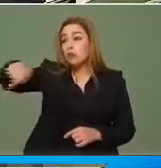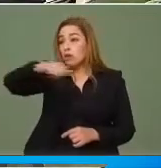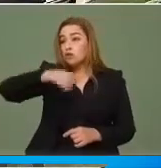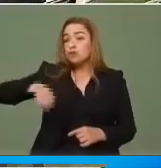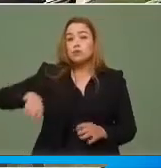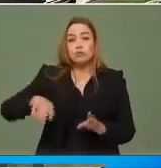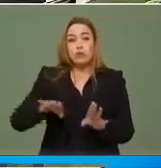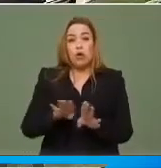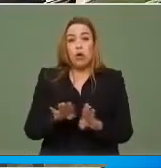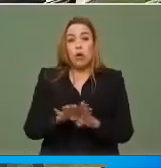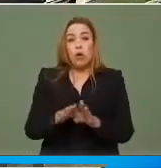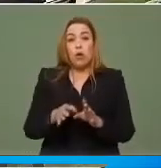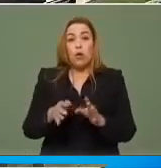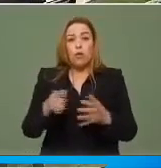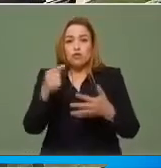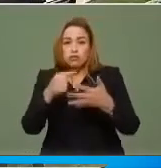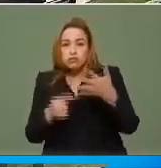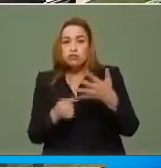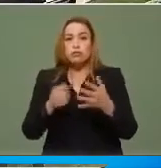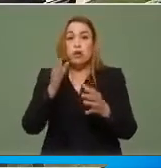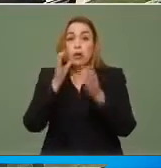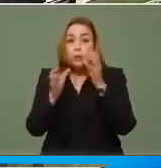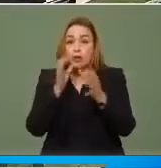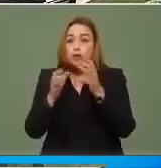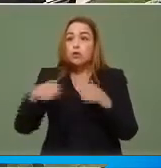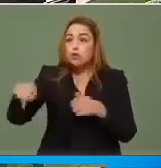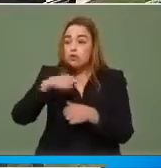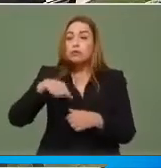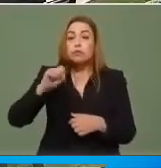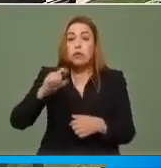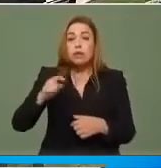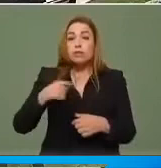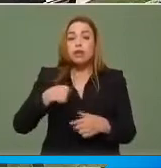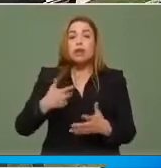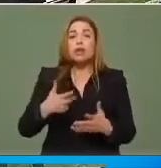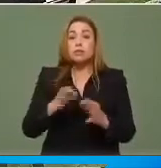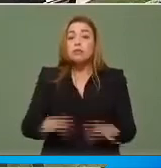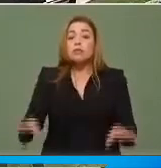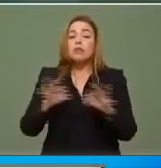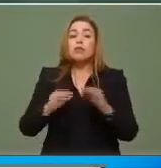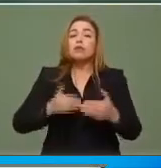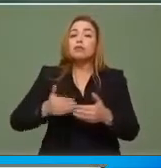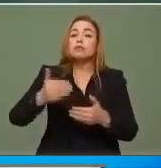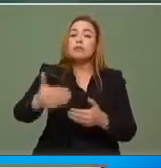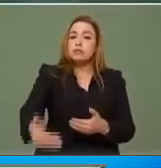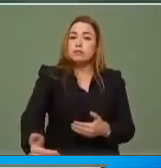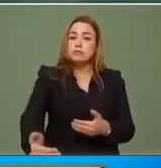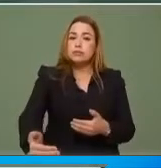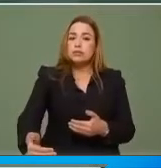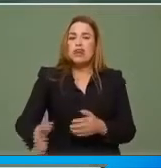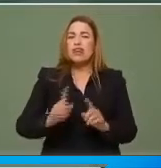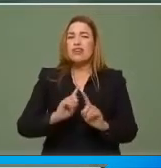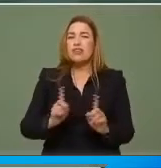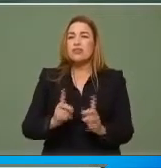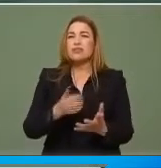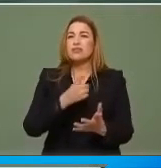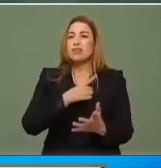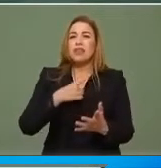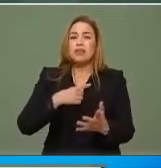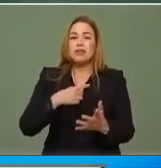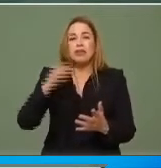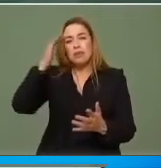corrupción, el robo de combustible y los delitos electorales. En esta aprobación votaron a favor personajes tan oscuros como el diputado